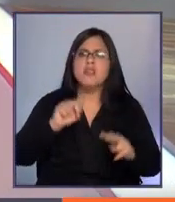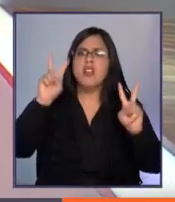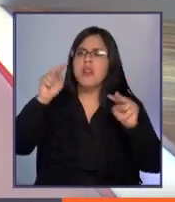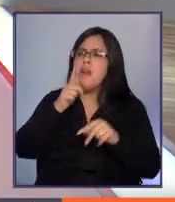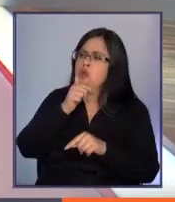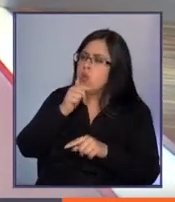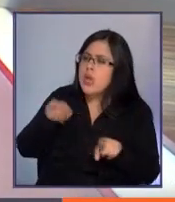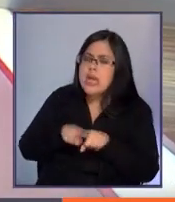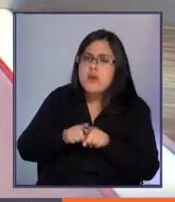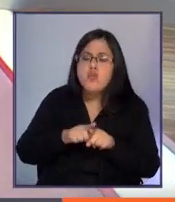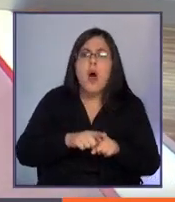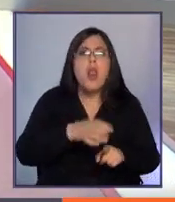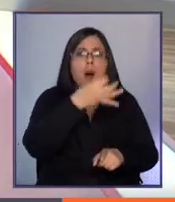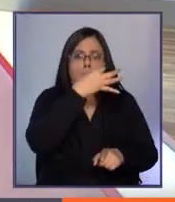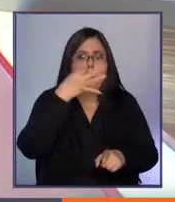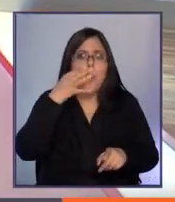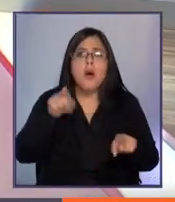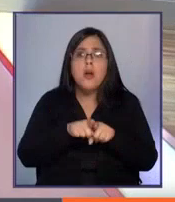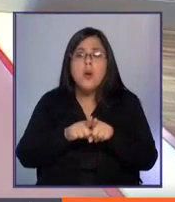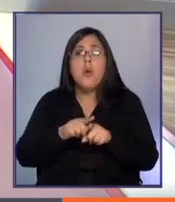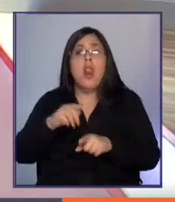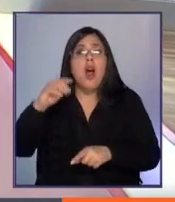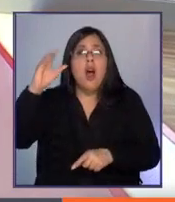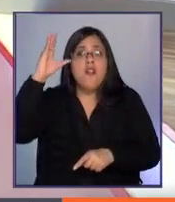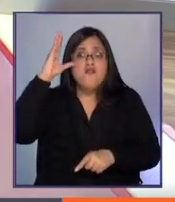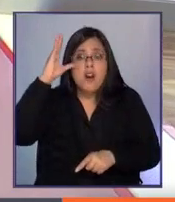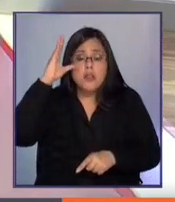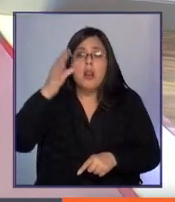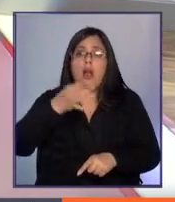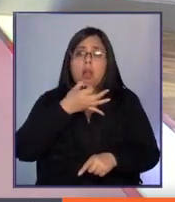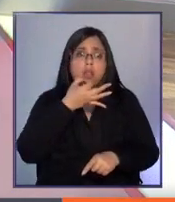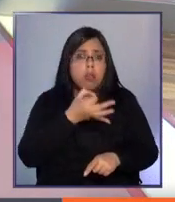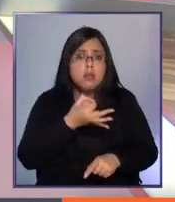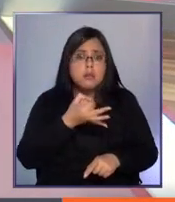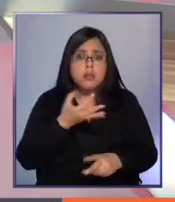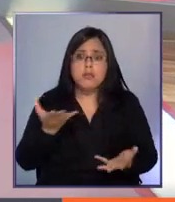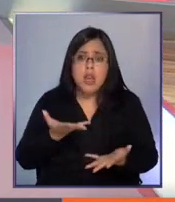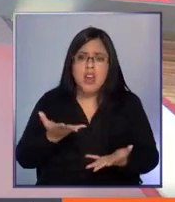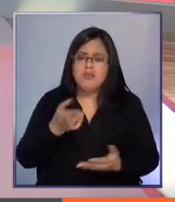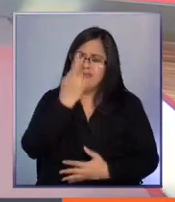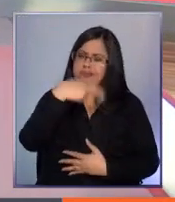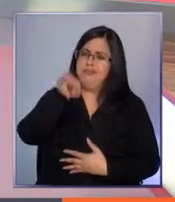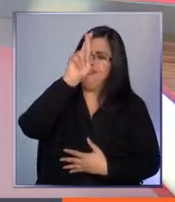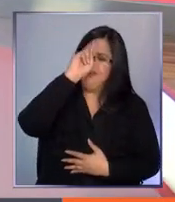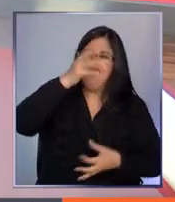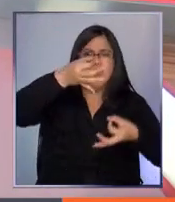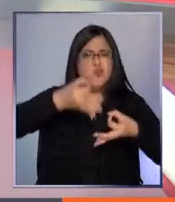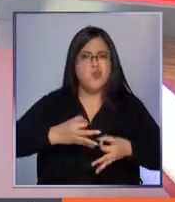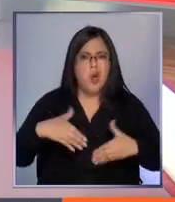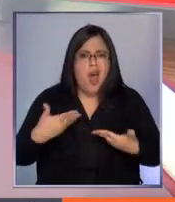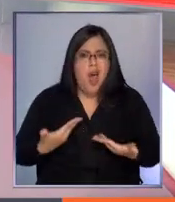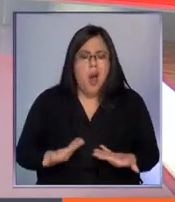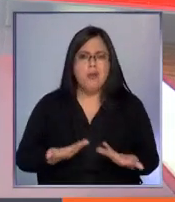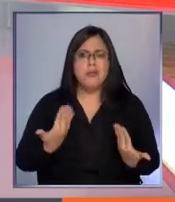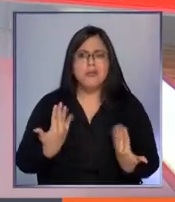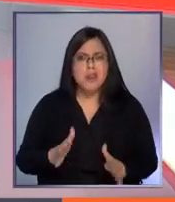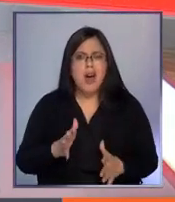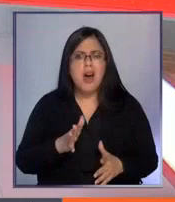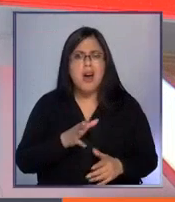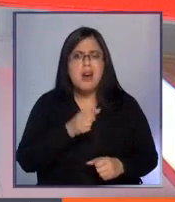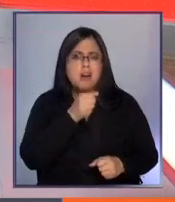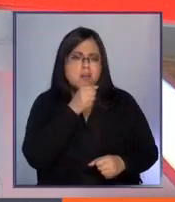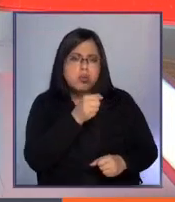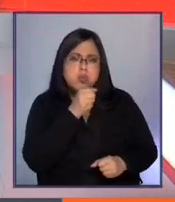alta comisionada de Derechos de Naciones Unidas señaló que le pareció extraño que justo ahora se conozca un testimonio